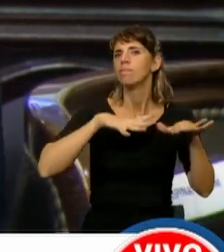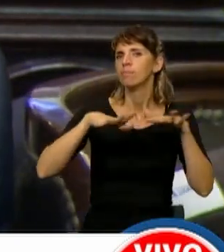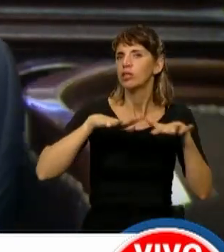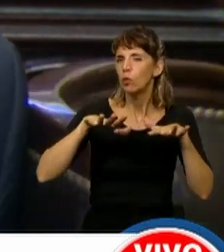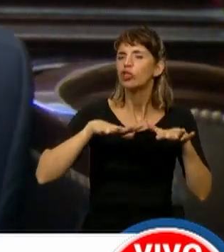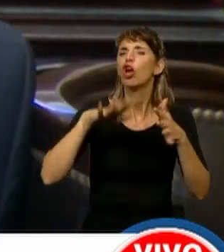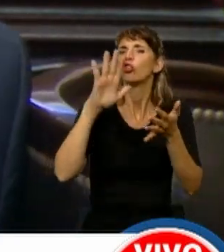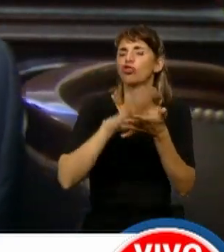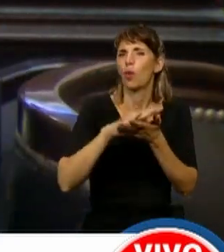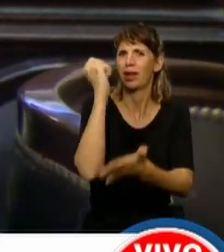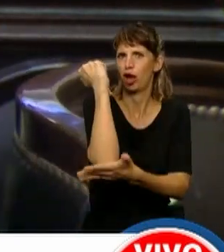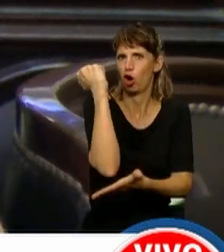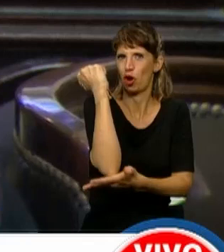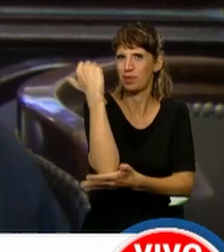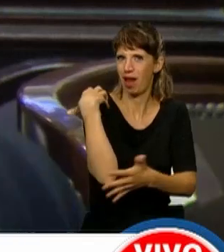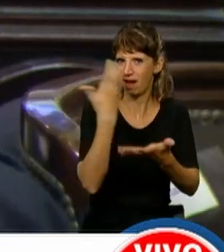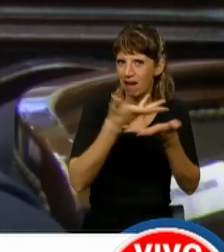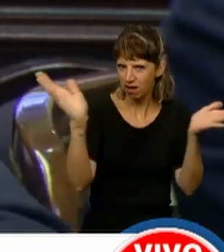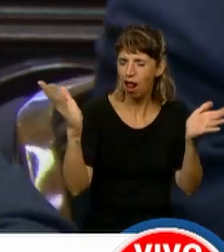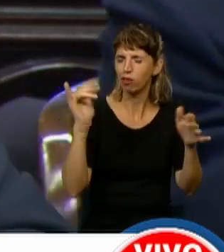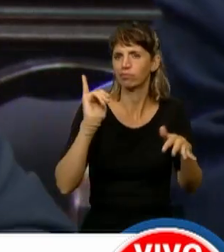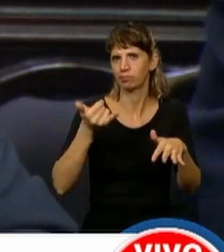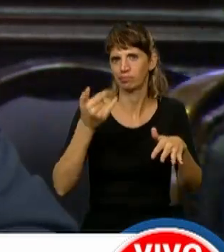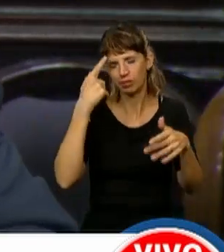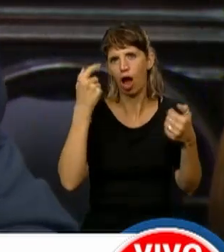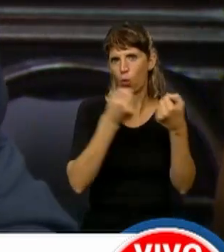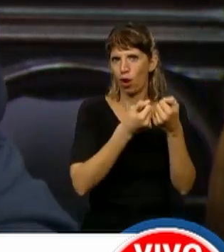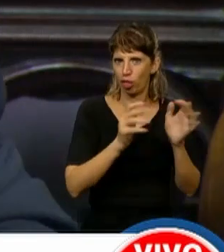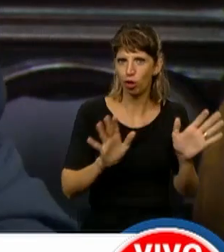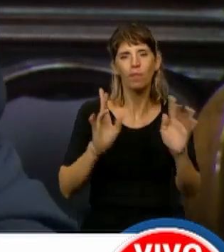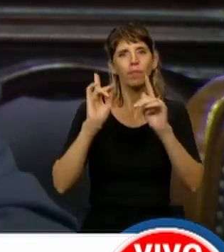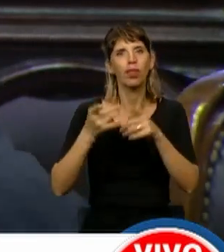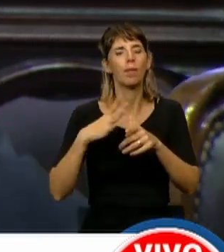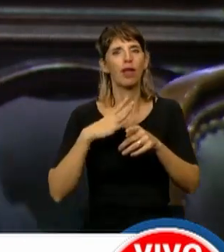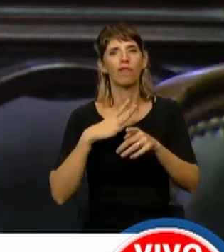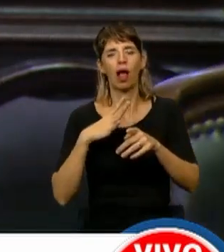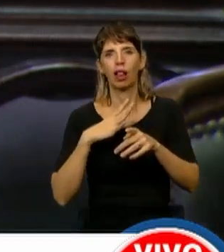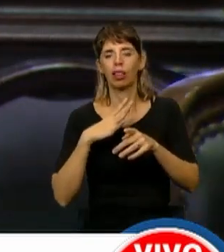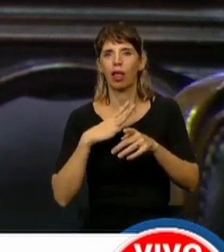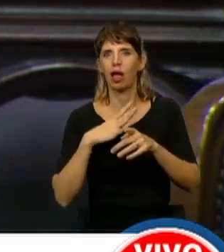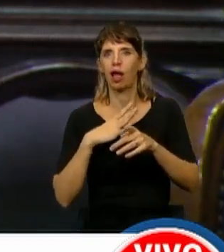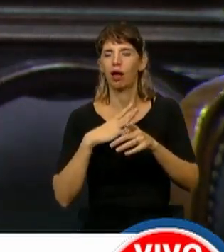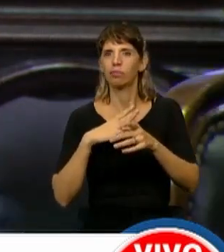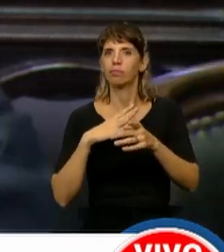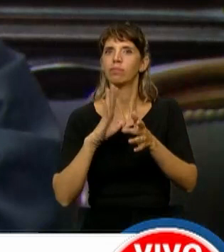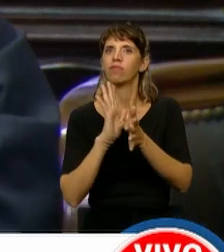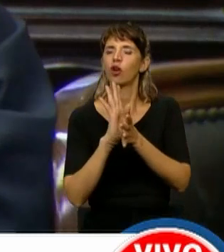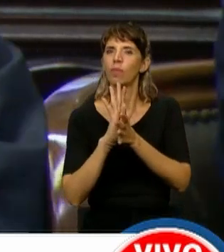la macroeconomía y de la falta de sustento en cuanto a este proyecto de